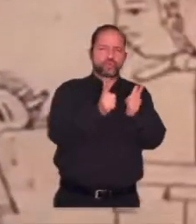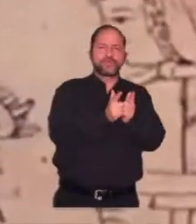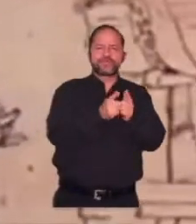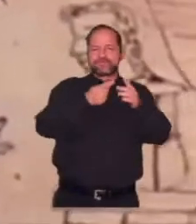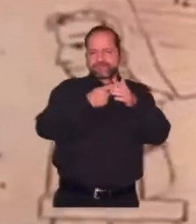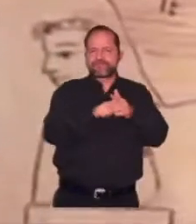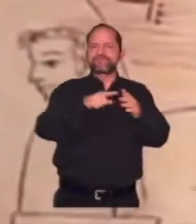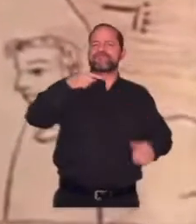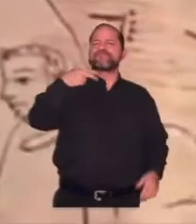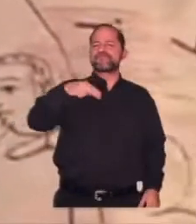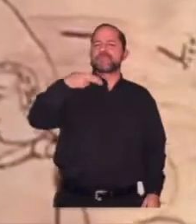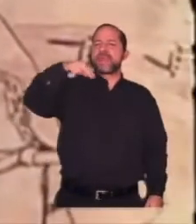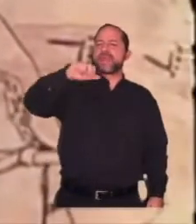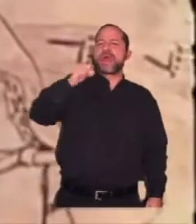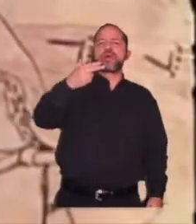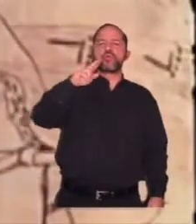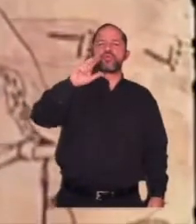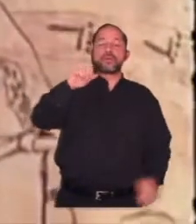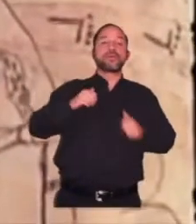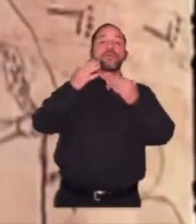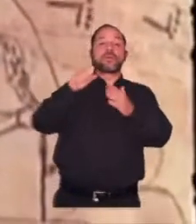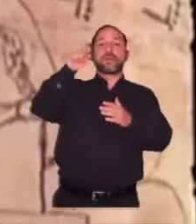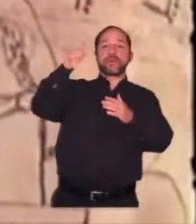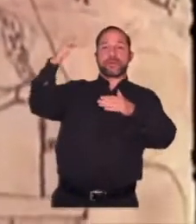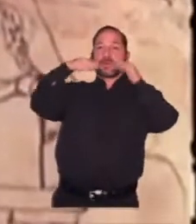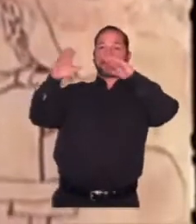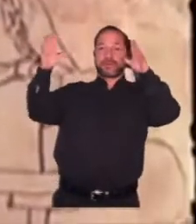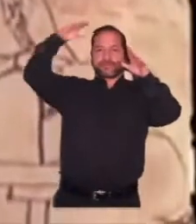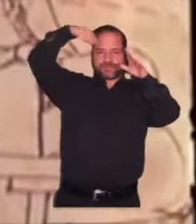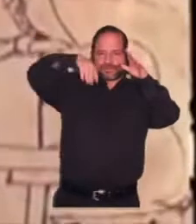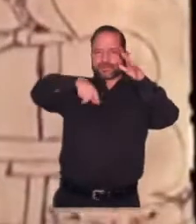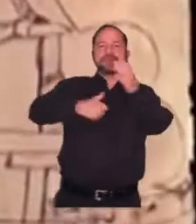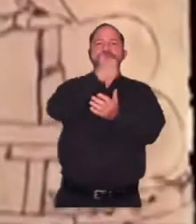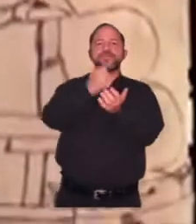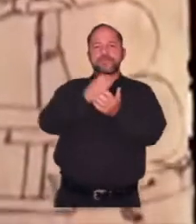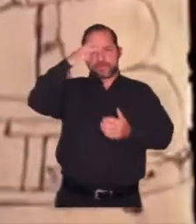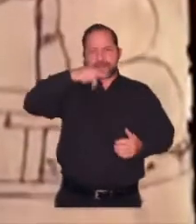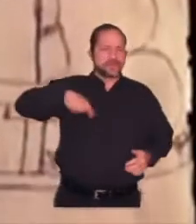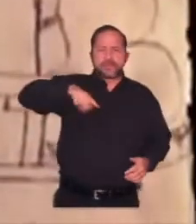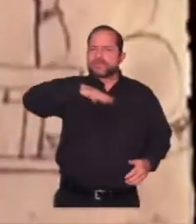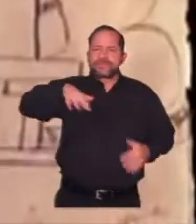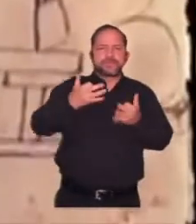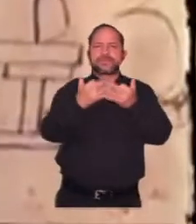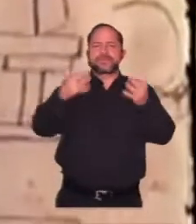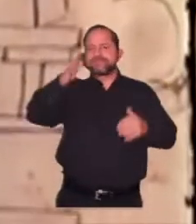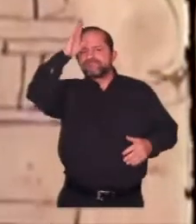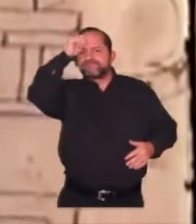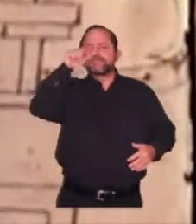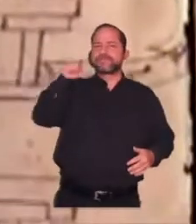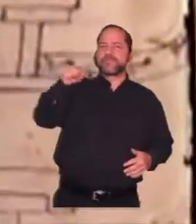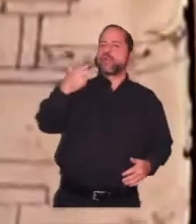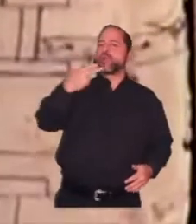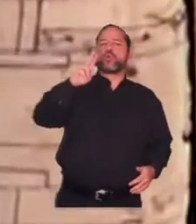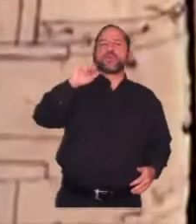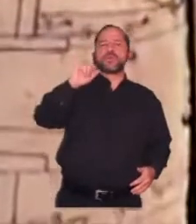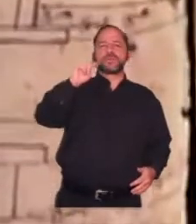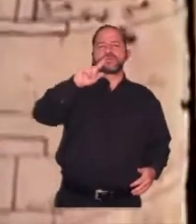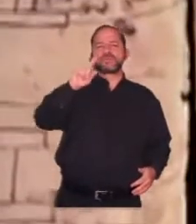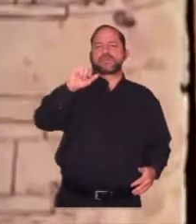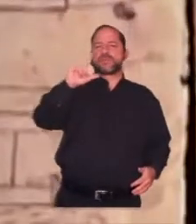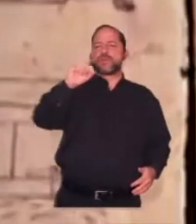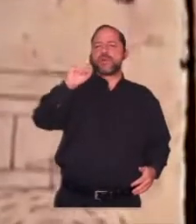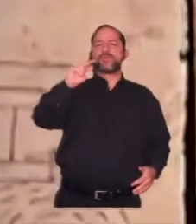buscando la tierra prometida por su dios huitzilopochtli venían del norte de un mítico lugar llamado aztlán